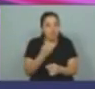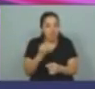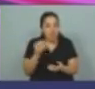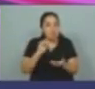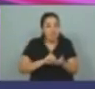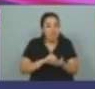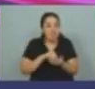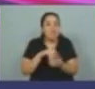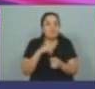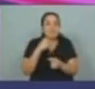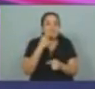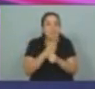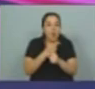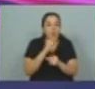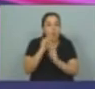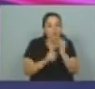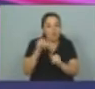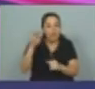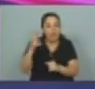palabra abandonadas.